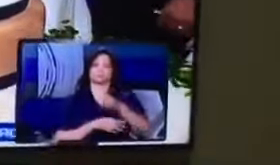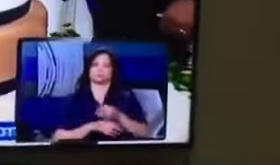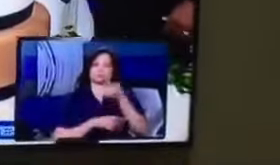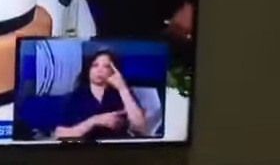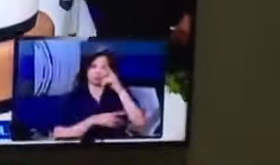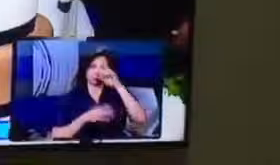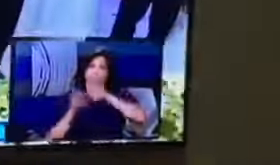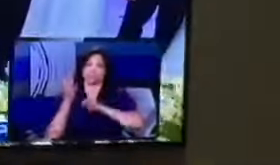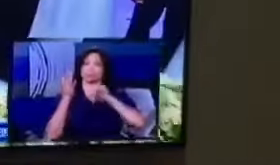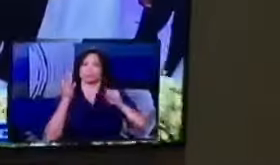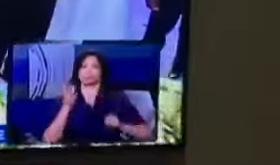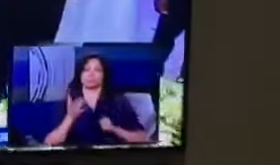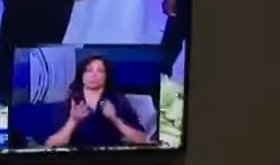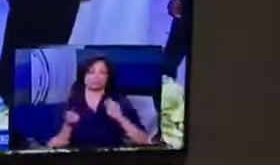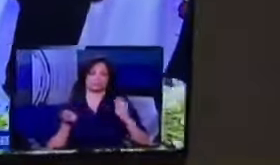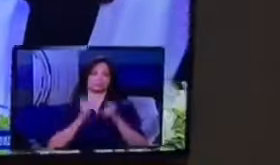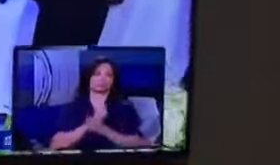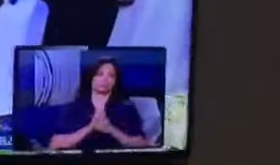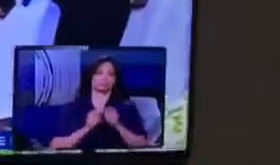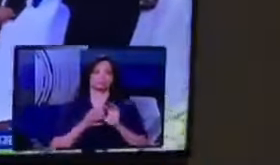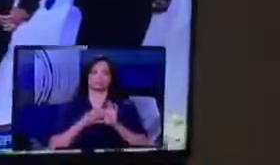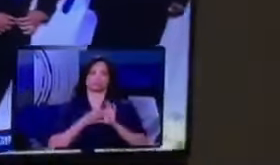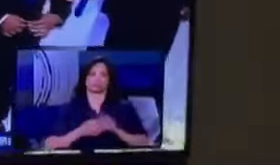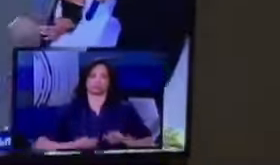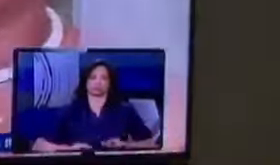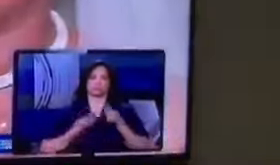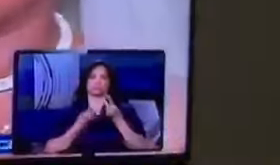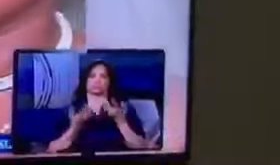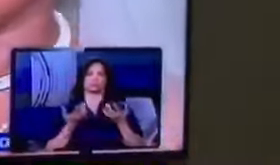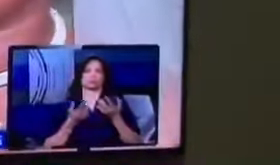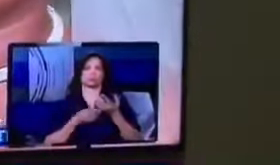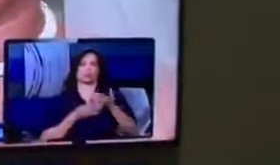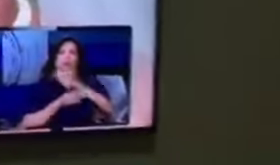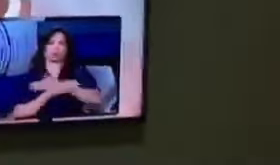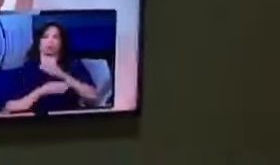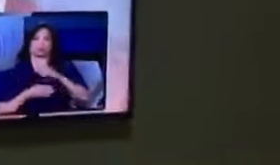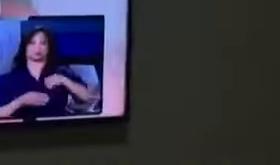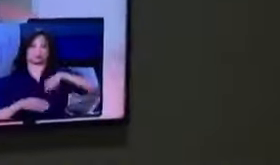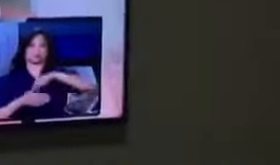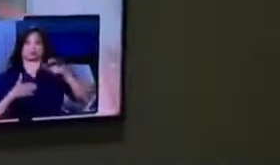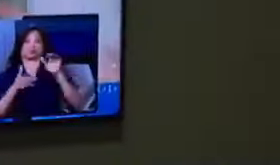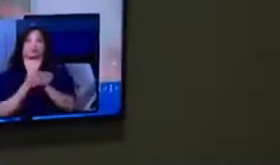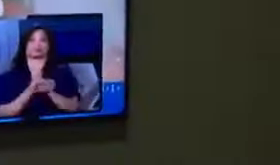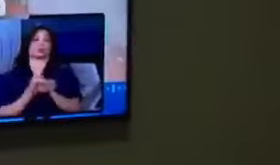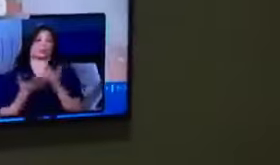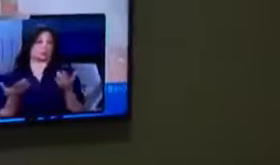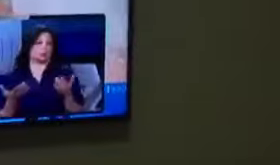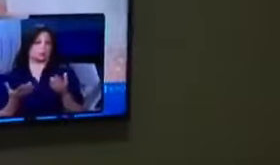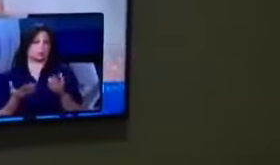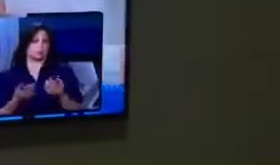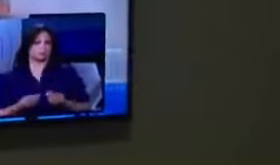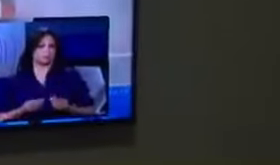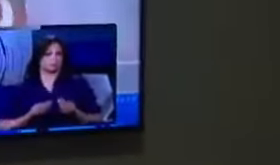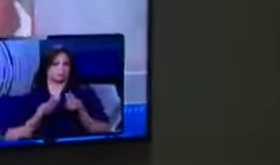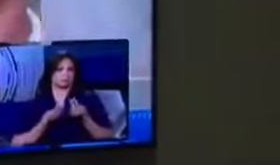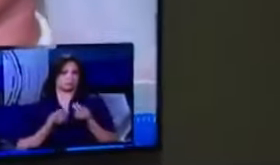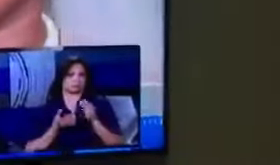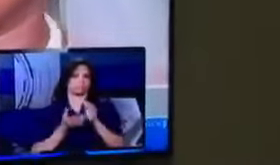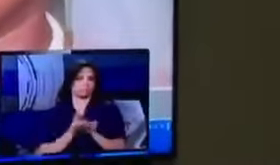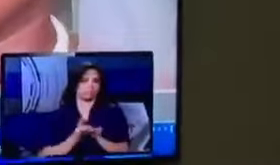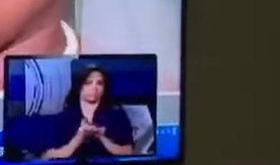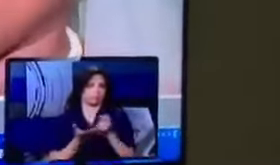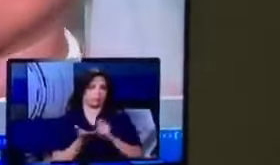de que el Señor ha transformado su relación de pareja. Cuando antes de nosotros casarnos, nosotros vivíamos en concubinato. Y